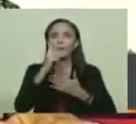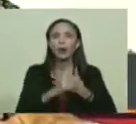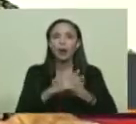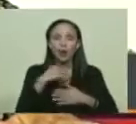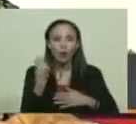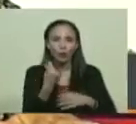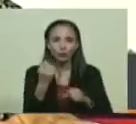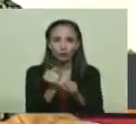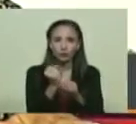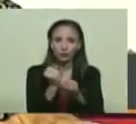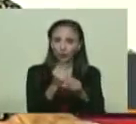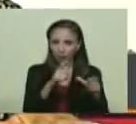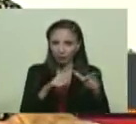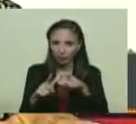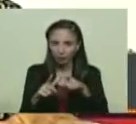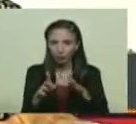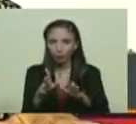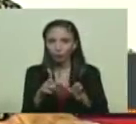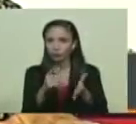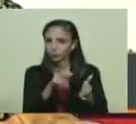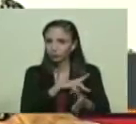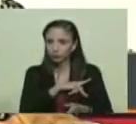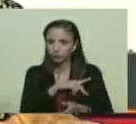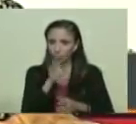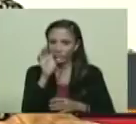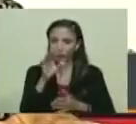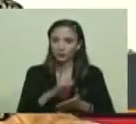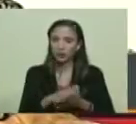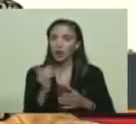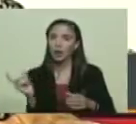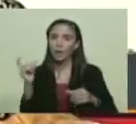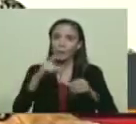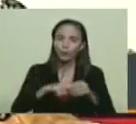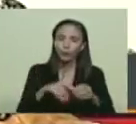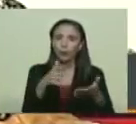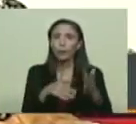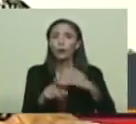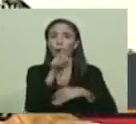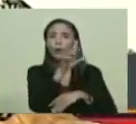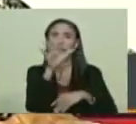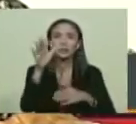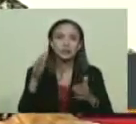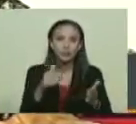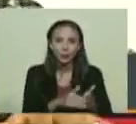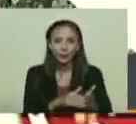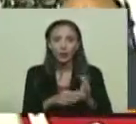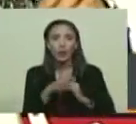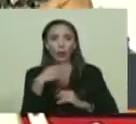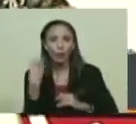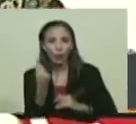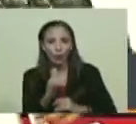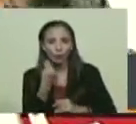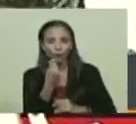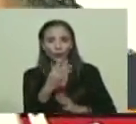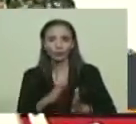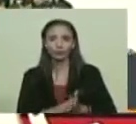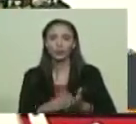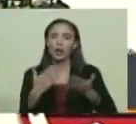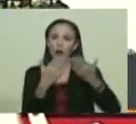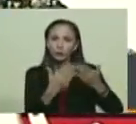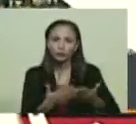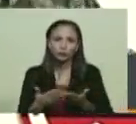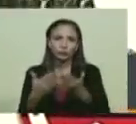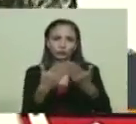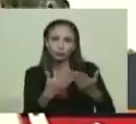Juvenil, ya se han incorporado más de 15.000 jóvenes que están